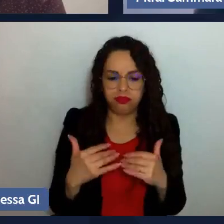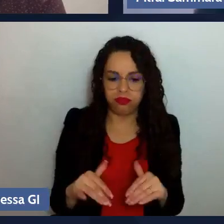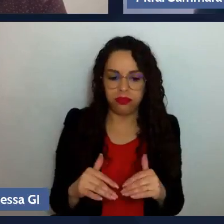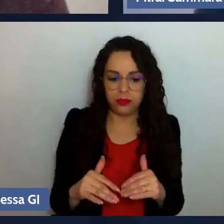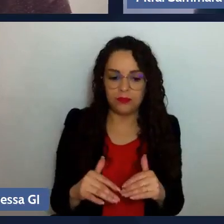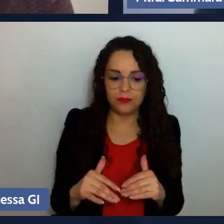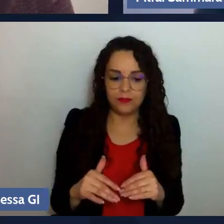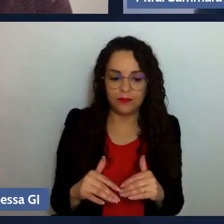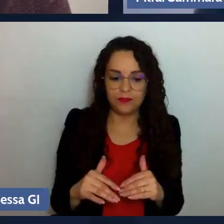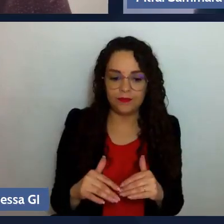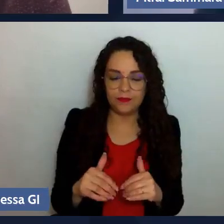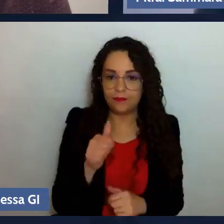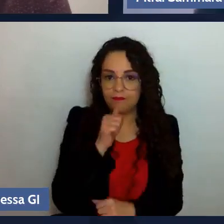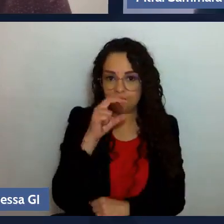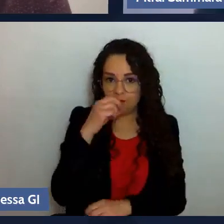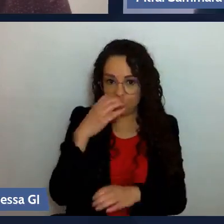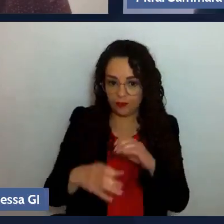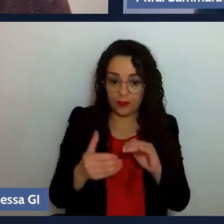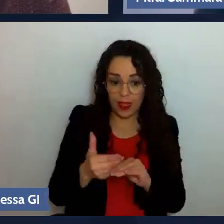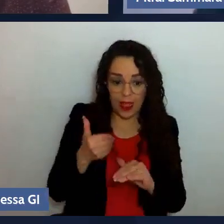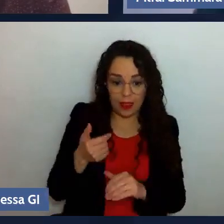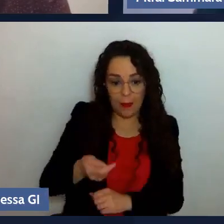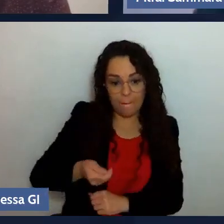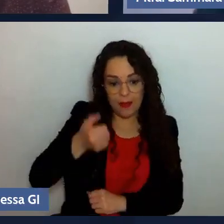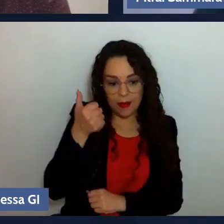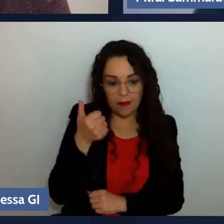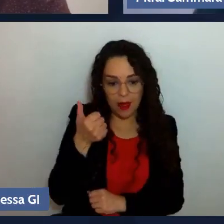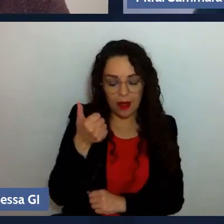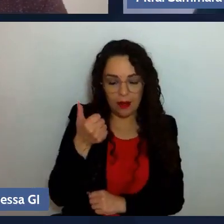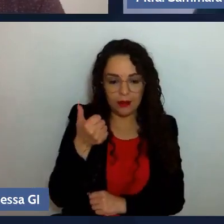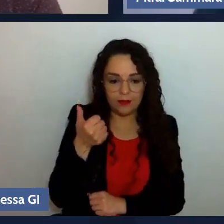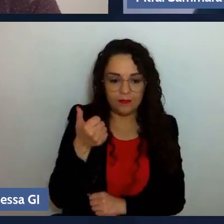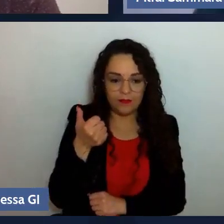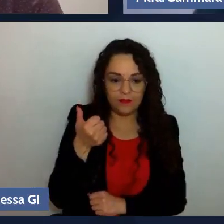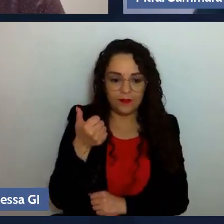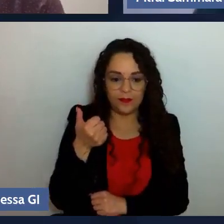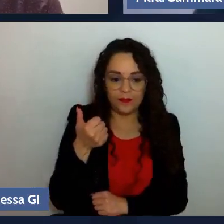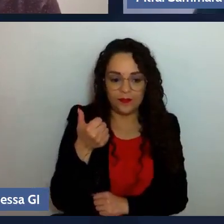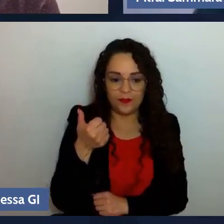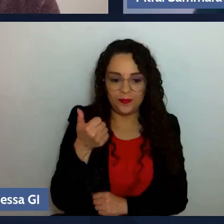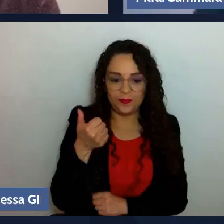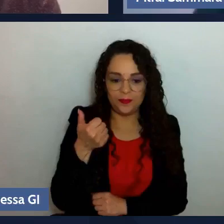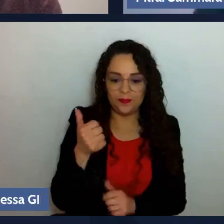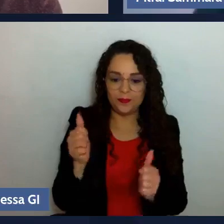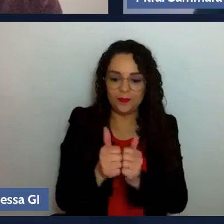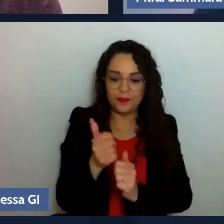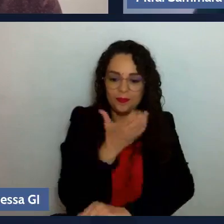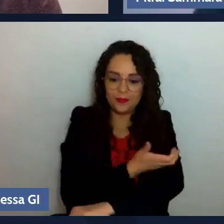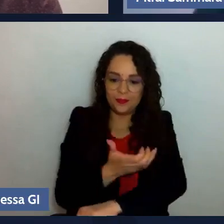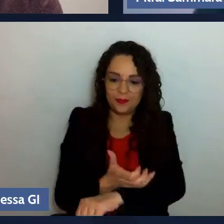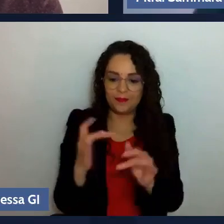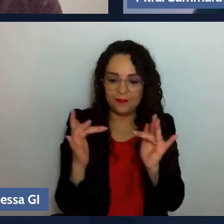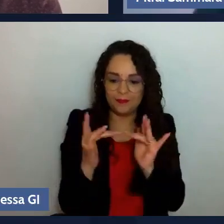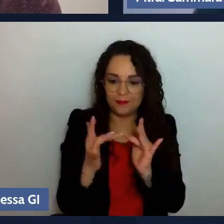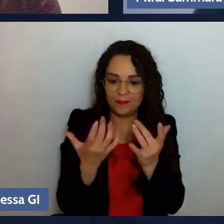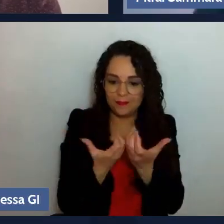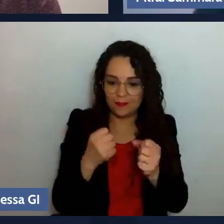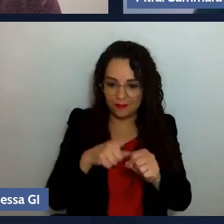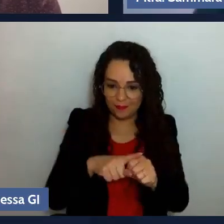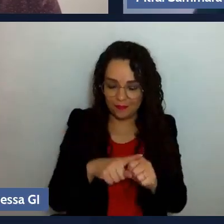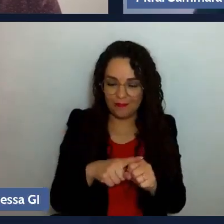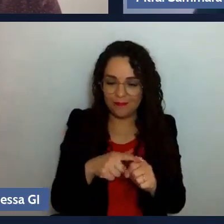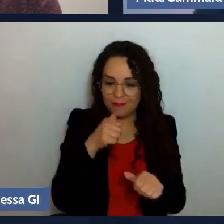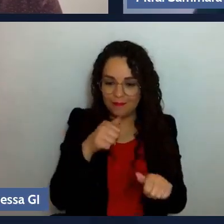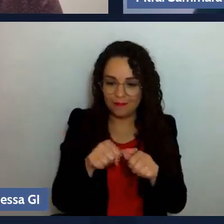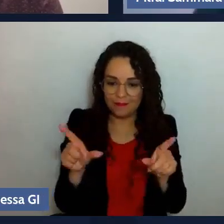antes de finalizar, sí, ya ahora sí con nuestros compañeros de comunicación social, les pediría que nos apoyen, por